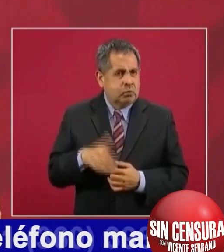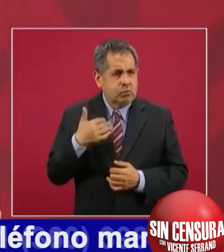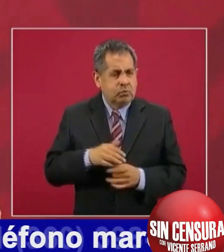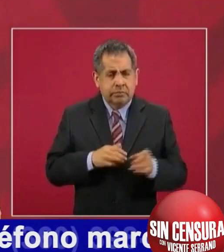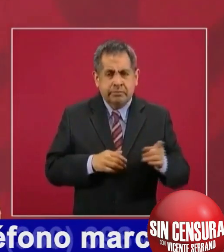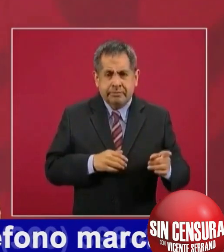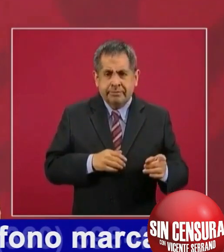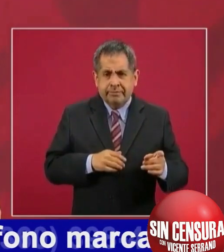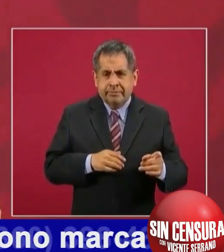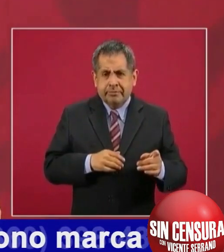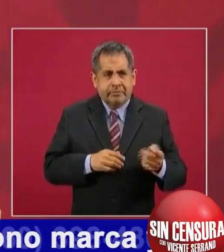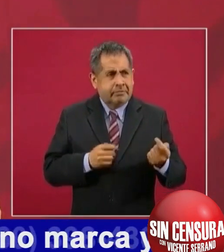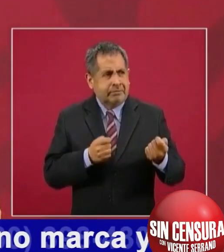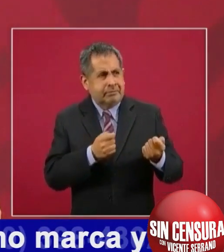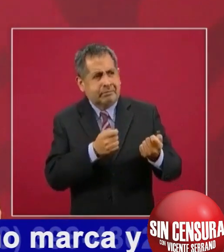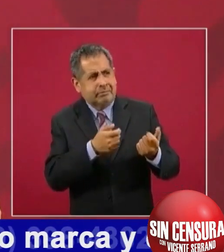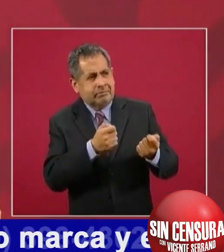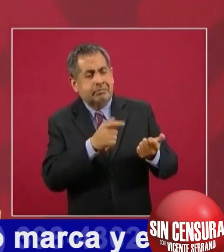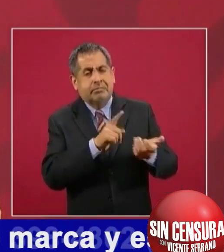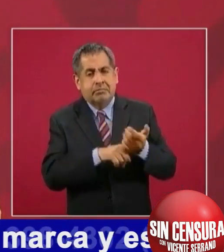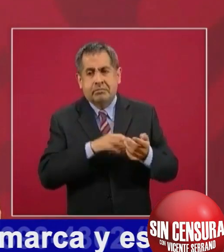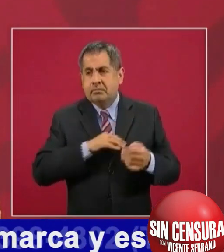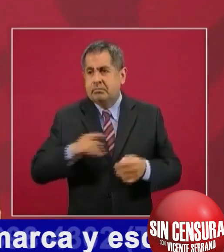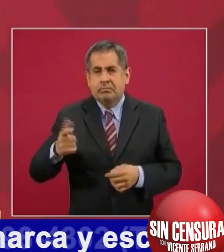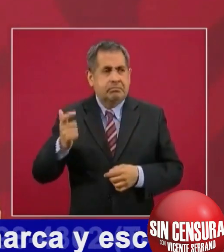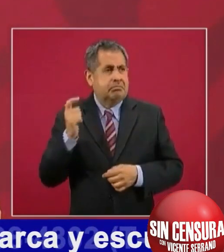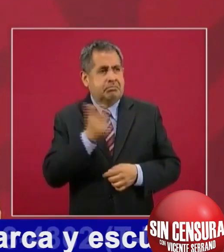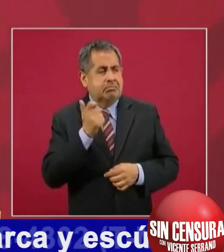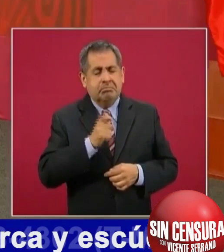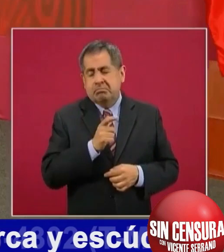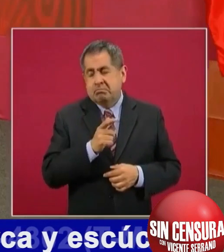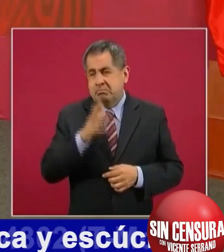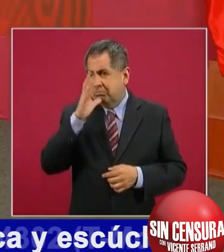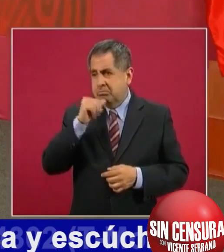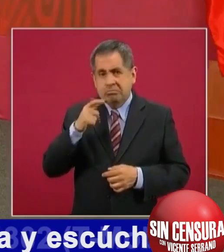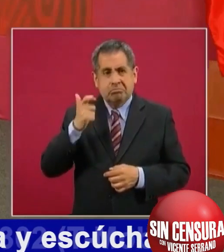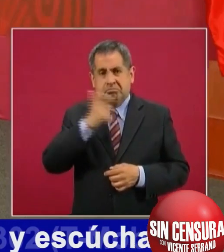que son muy pocos los que pueden pagar.